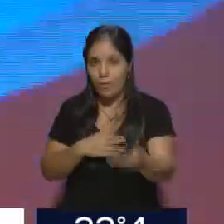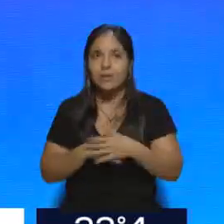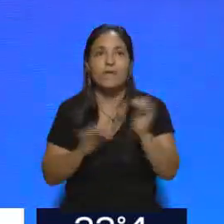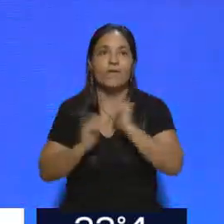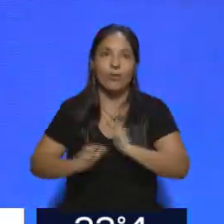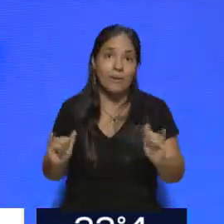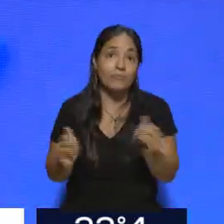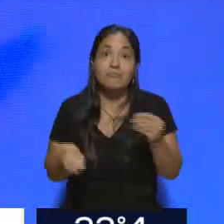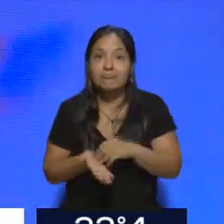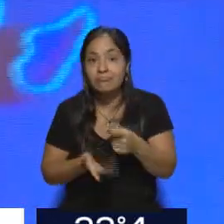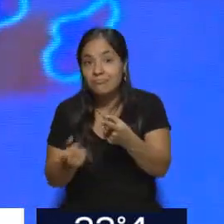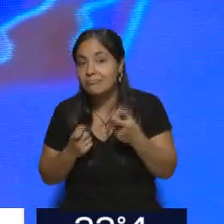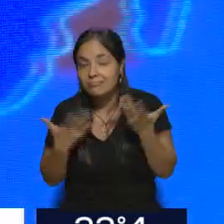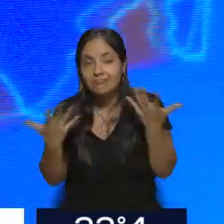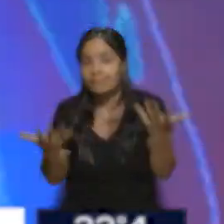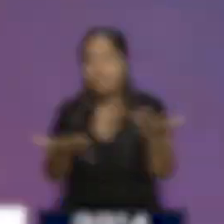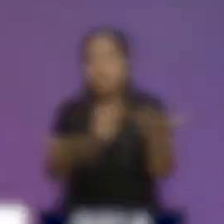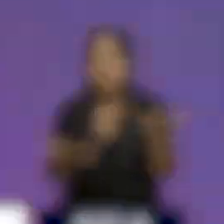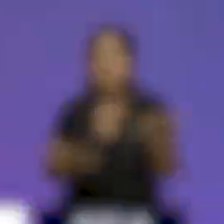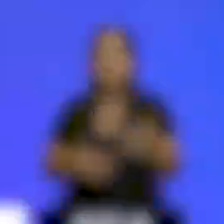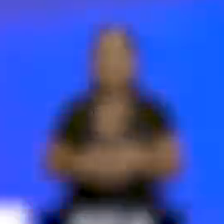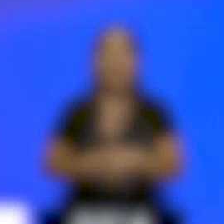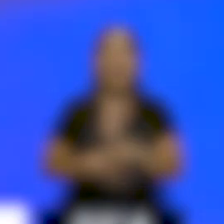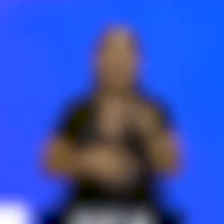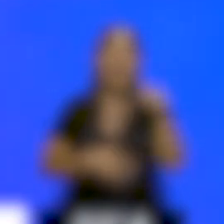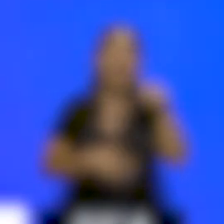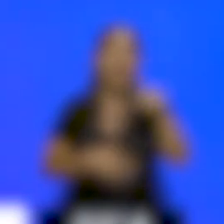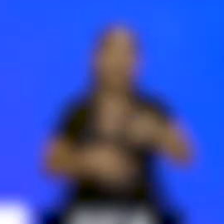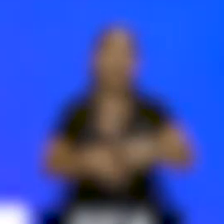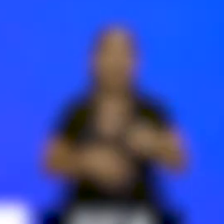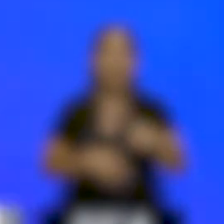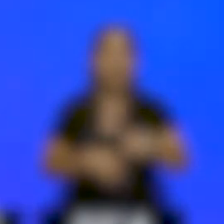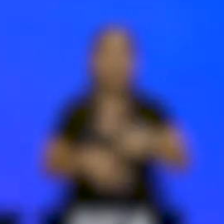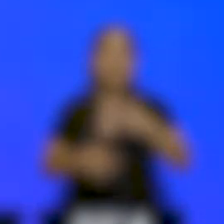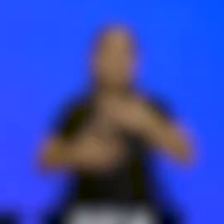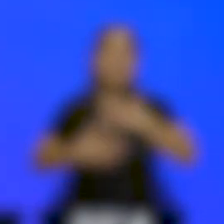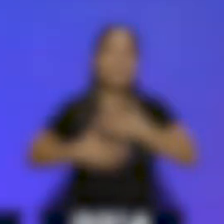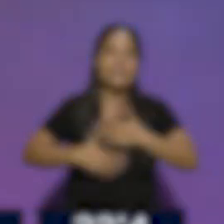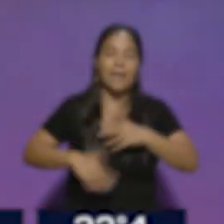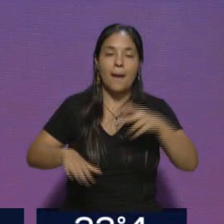información así lo requiera del Malvinas Argentinas. Ahora tomamos un respiro, hacemos la primera pausa. Ya volvemos.